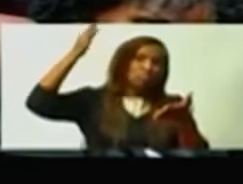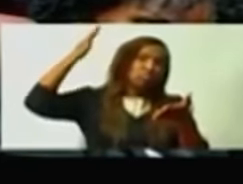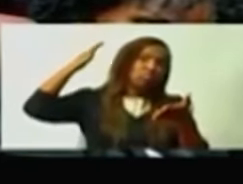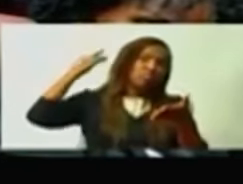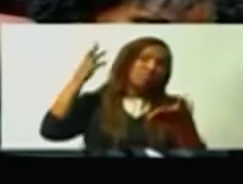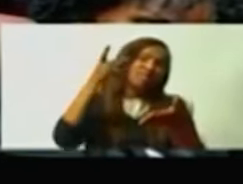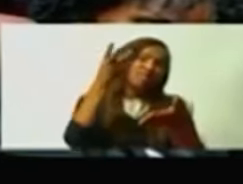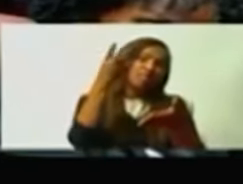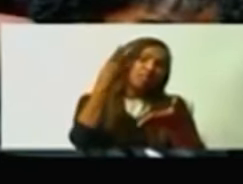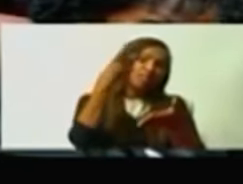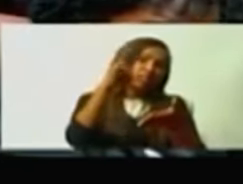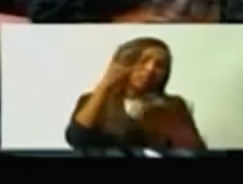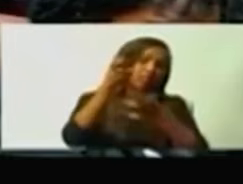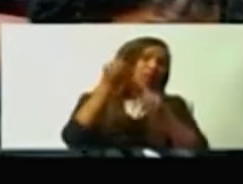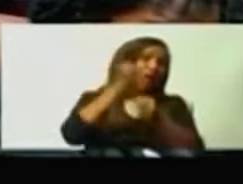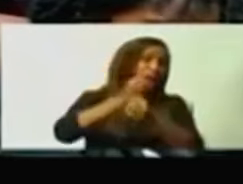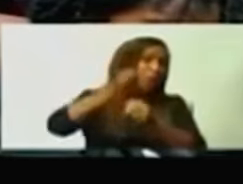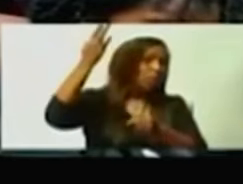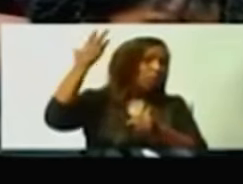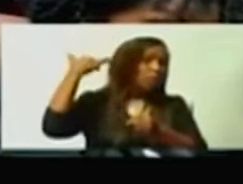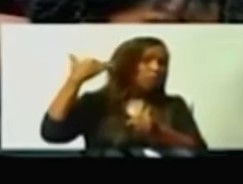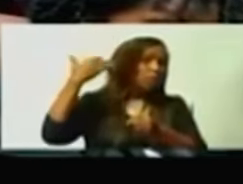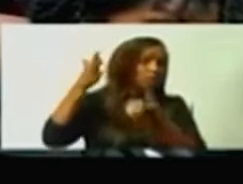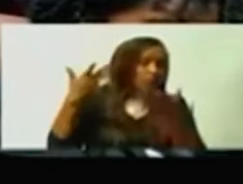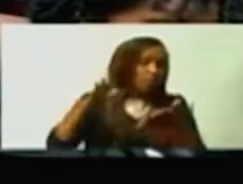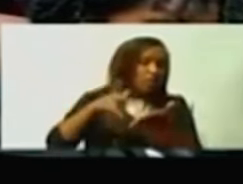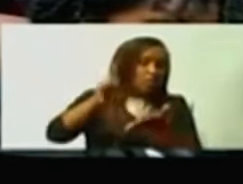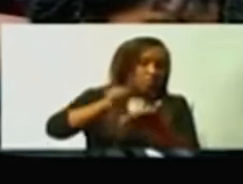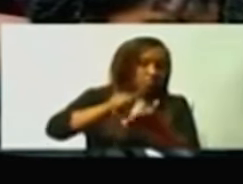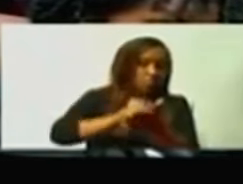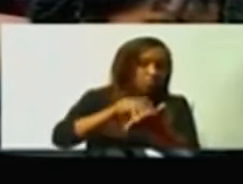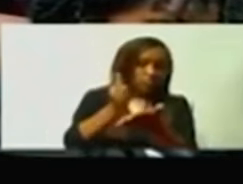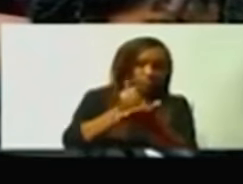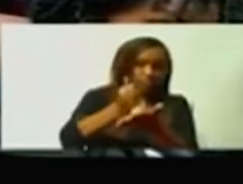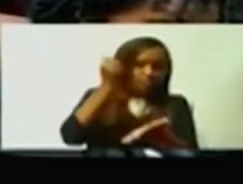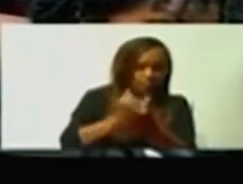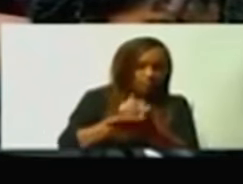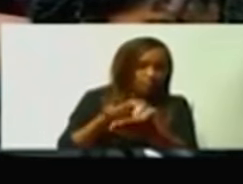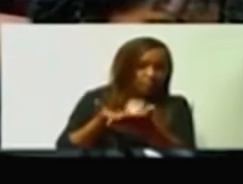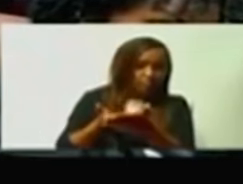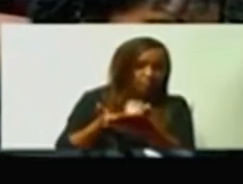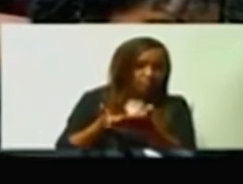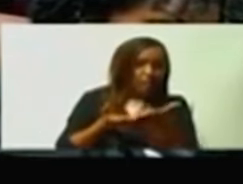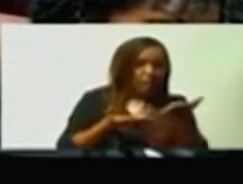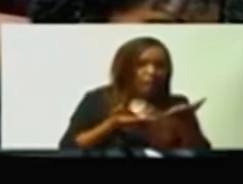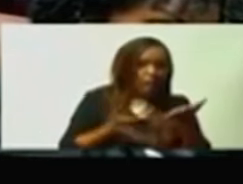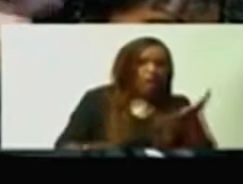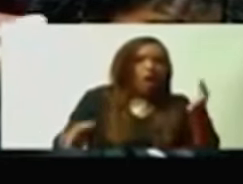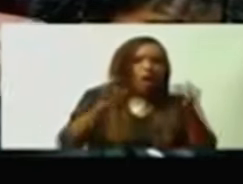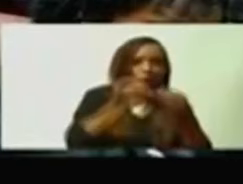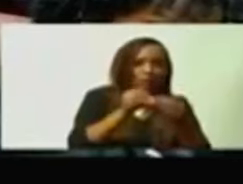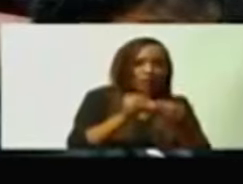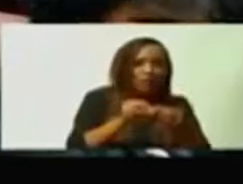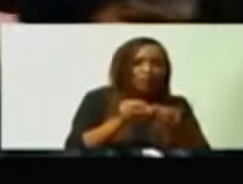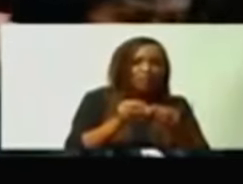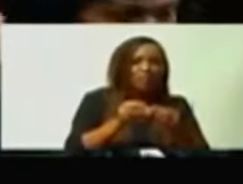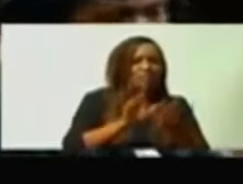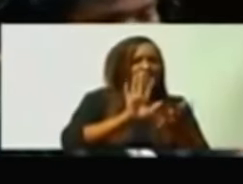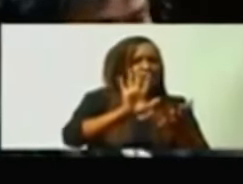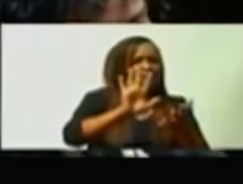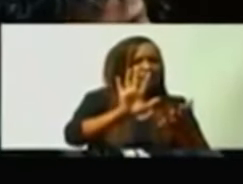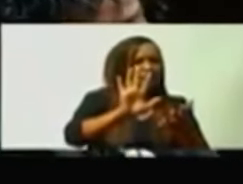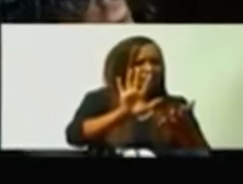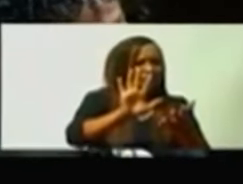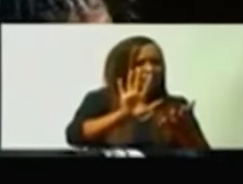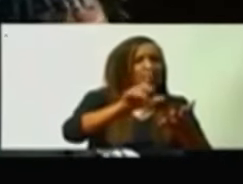suscritos. Entonces, si nosotros sabemos cuáles son. Por eso, reitero, la solicitud de que este proyecto sea enviado a comisión para